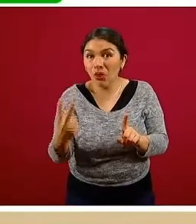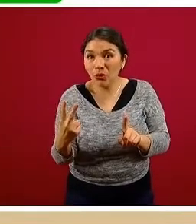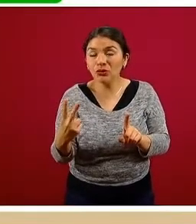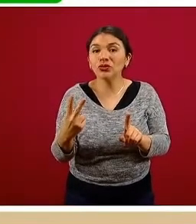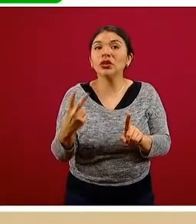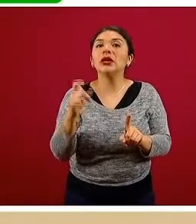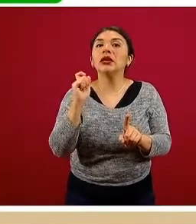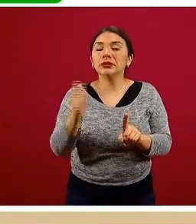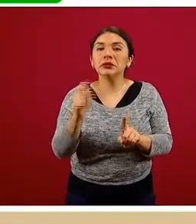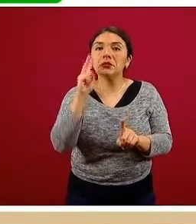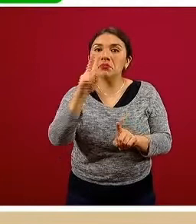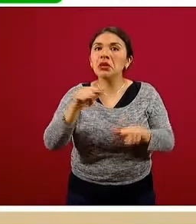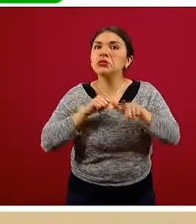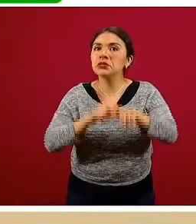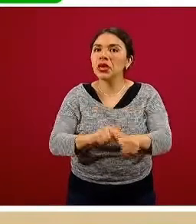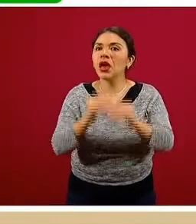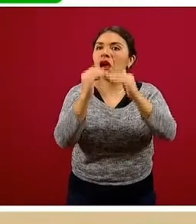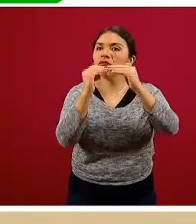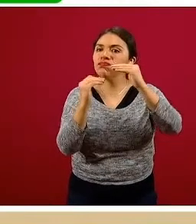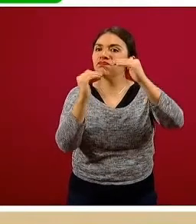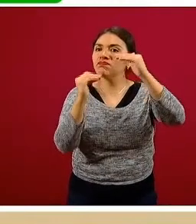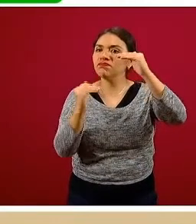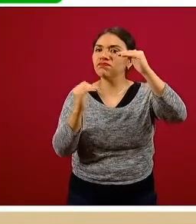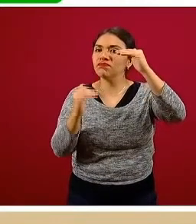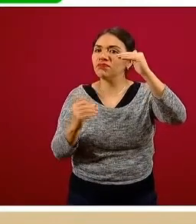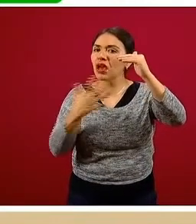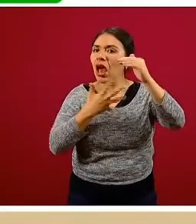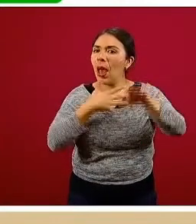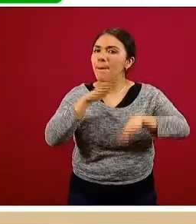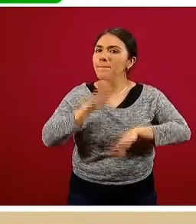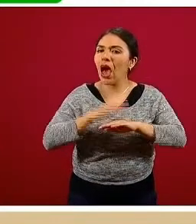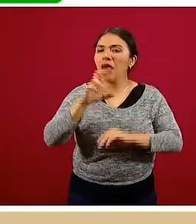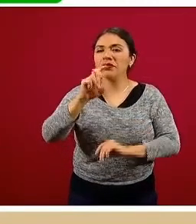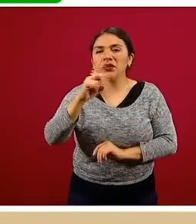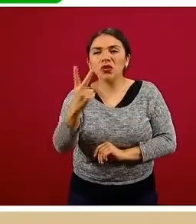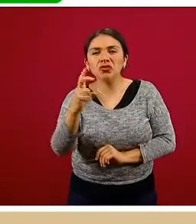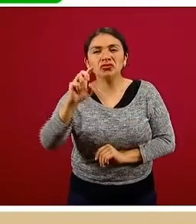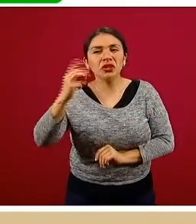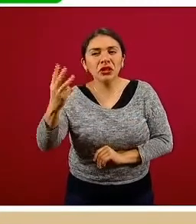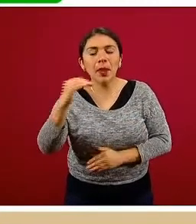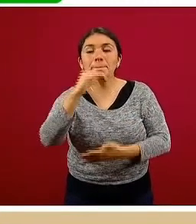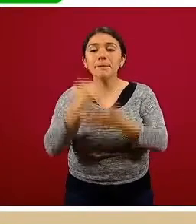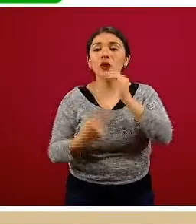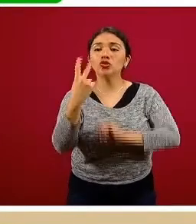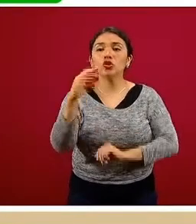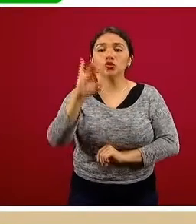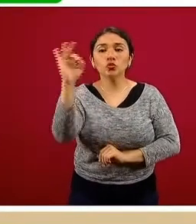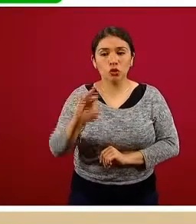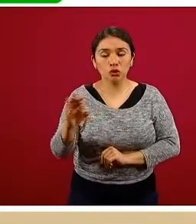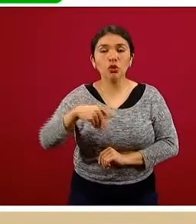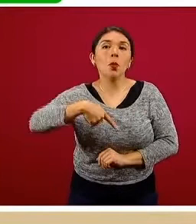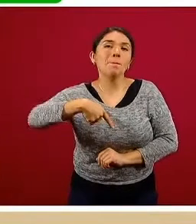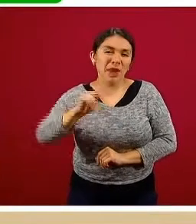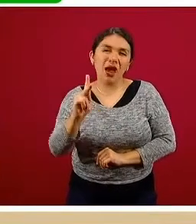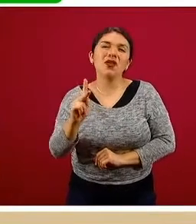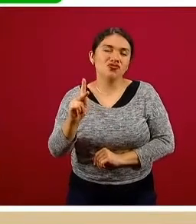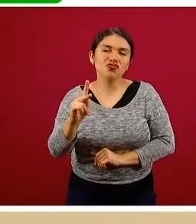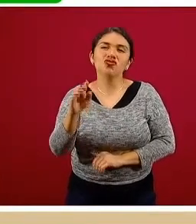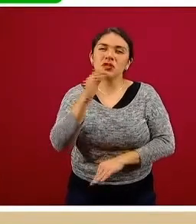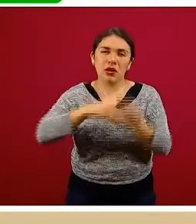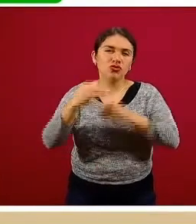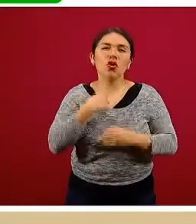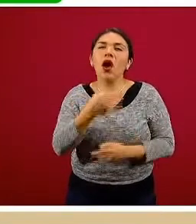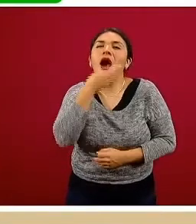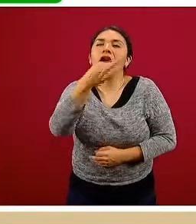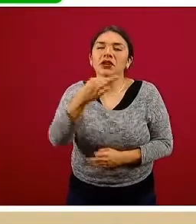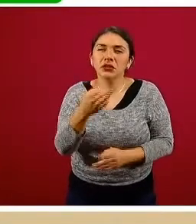32, que continúa entre la 32 y 33 con un menos 2%, pero como alertábamos